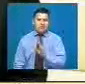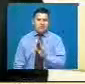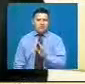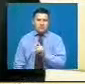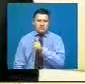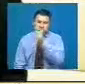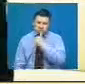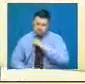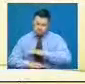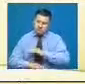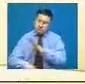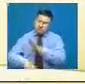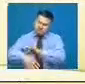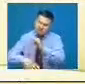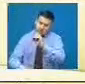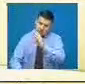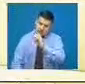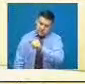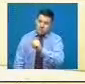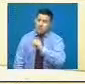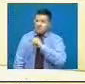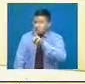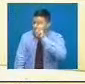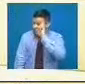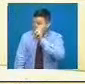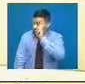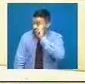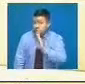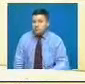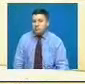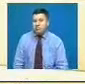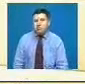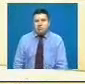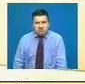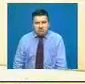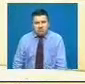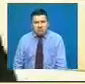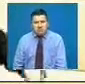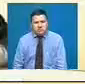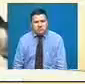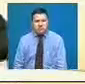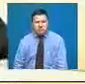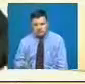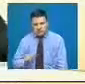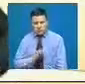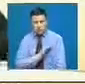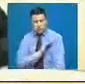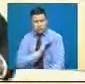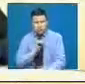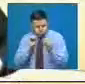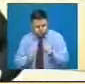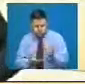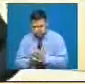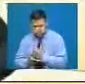serenidad. Le dije, doctor Oscar Iván, usted tiene toda la razón. Usted tiene toda la razón. Se necesita poder tener